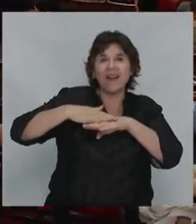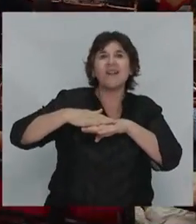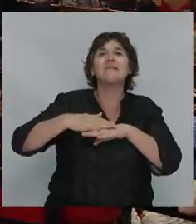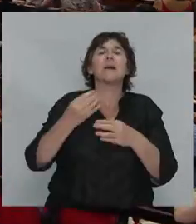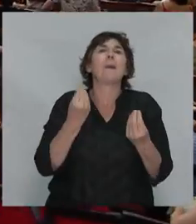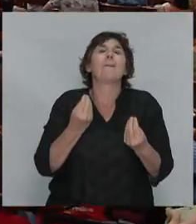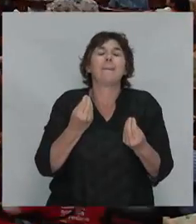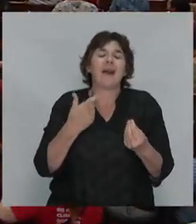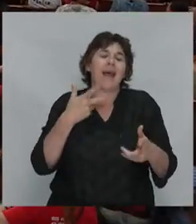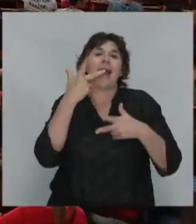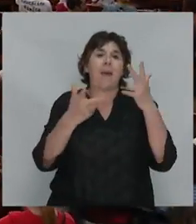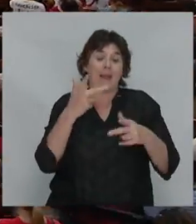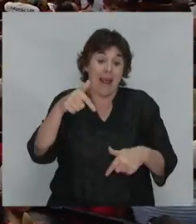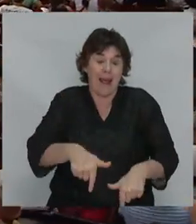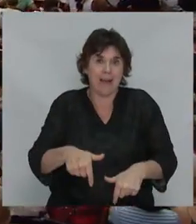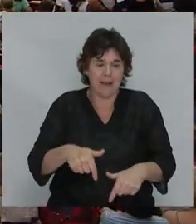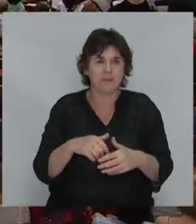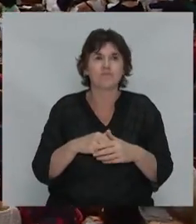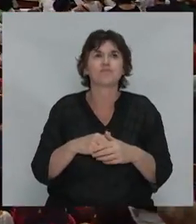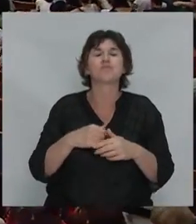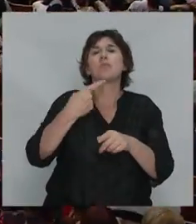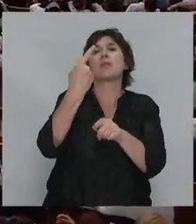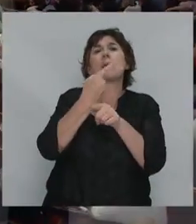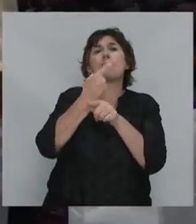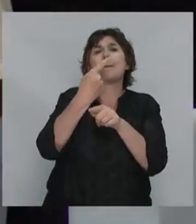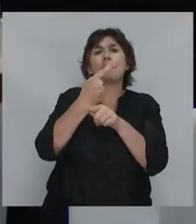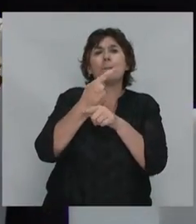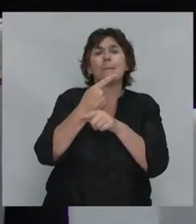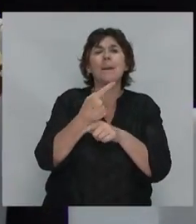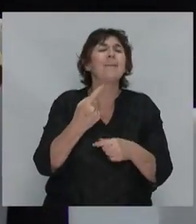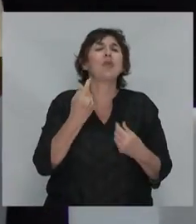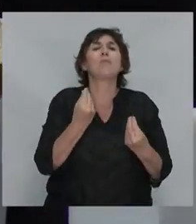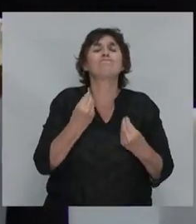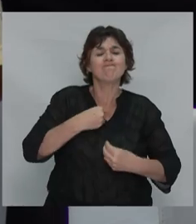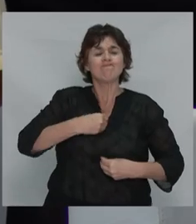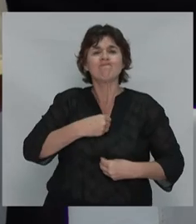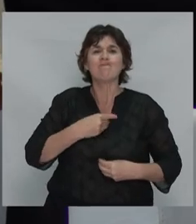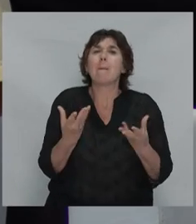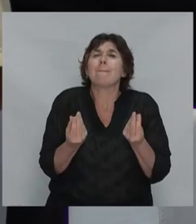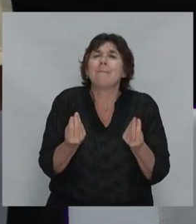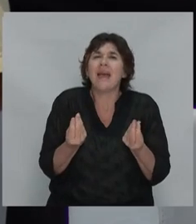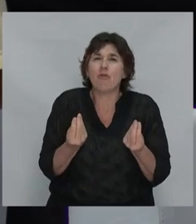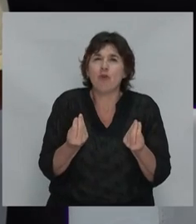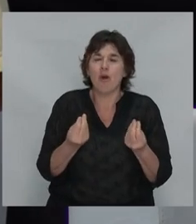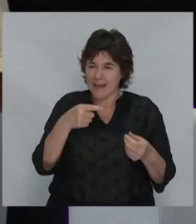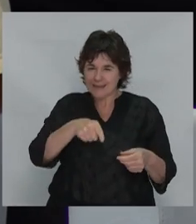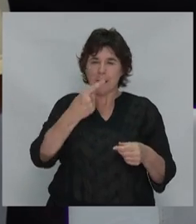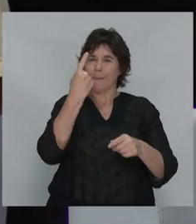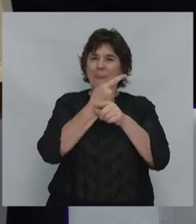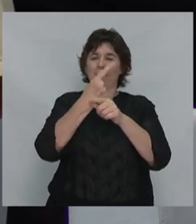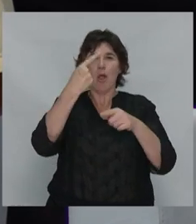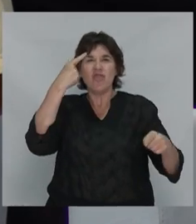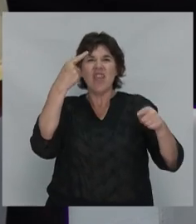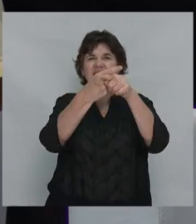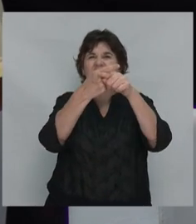defender aquí si debatimos el primero yo creo que es miedo es el desafío en las